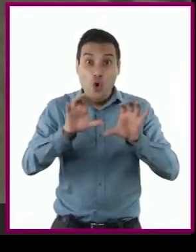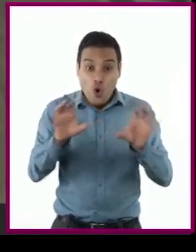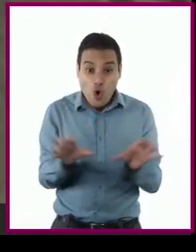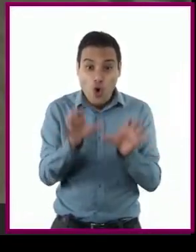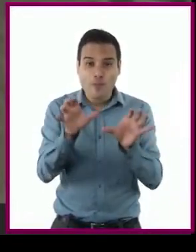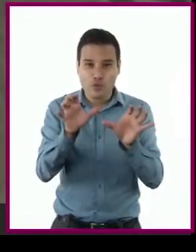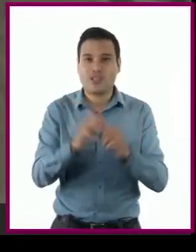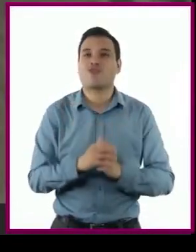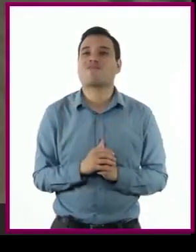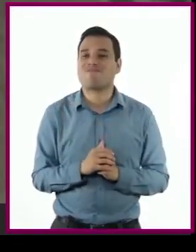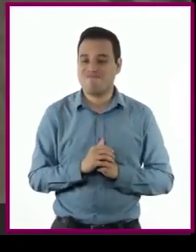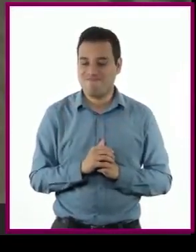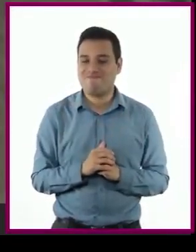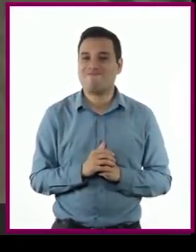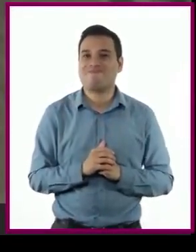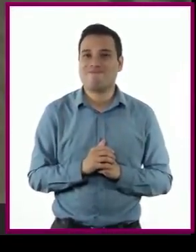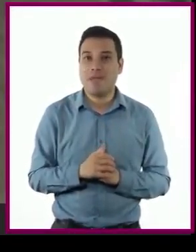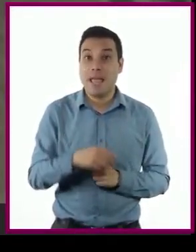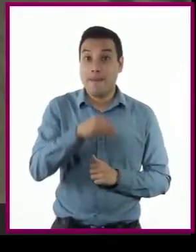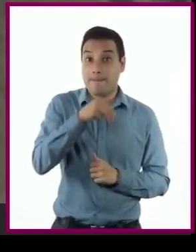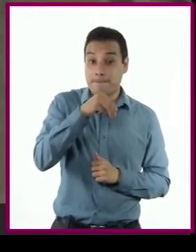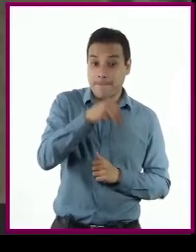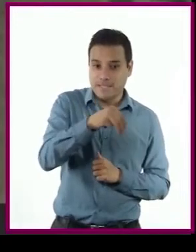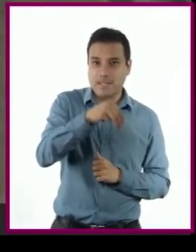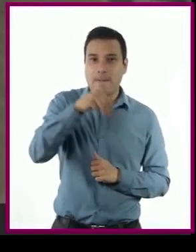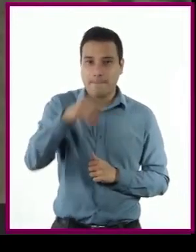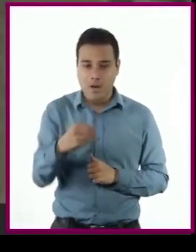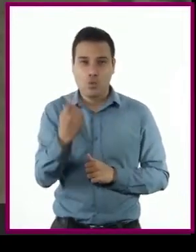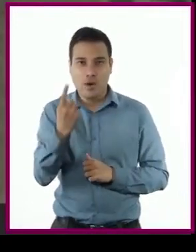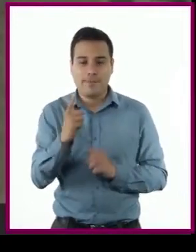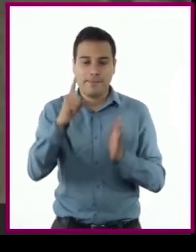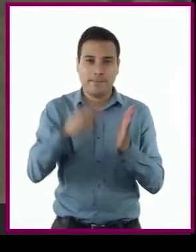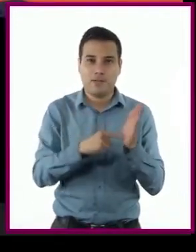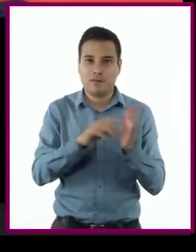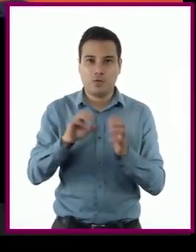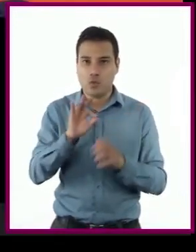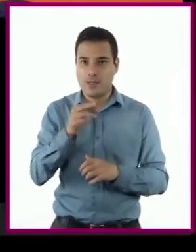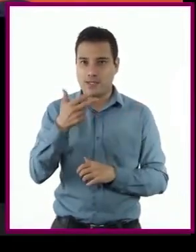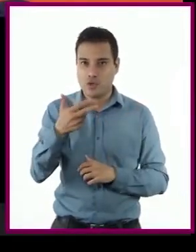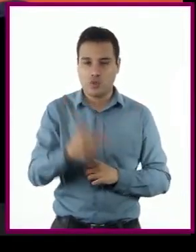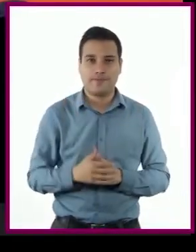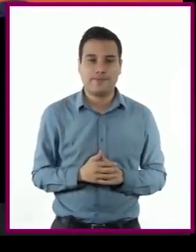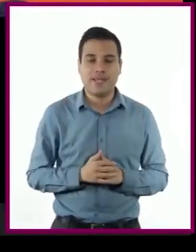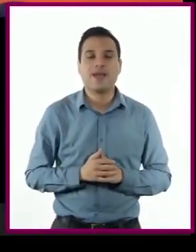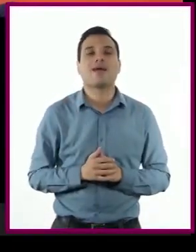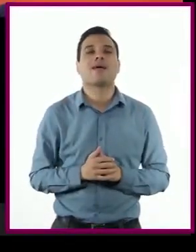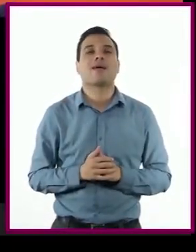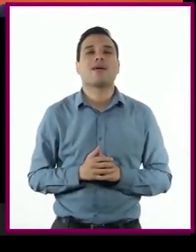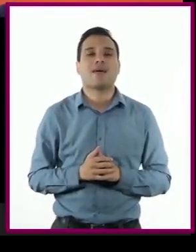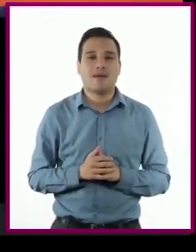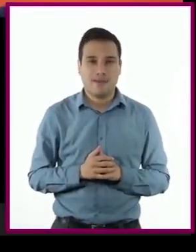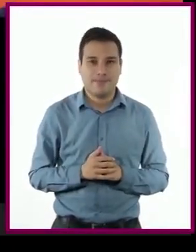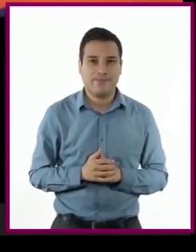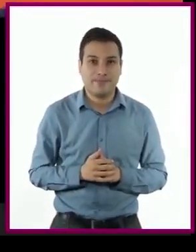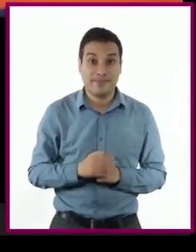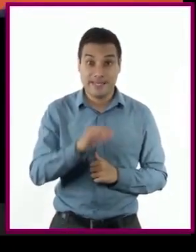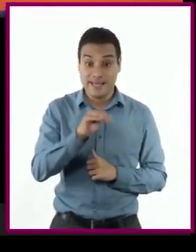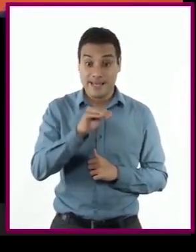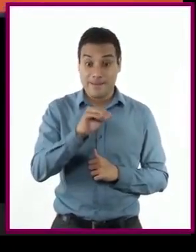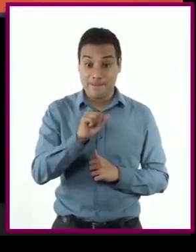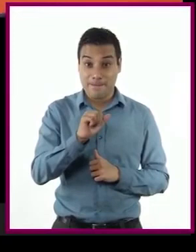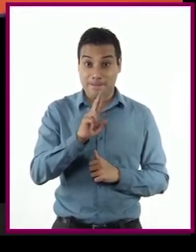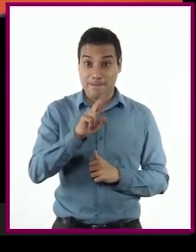Manchester Mark I en 1948. Por ello, la Mark I